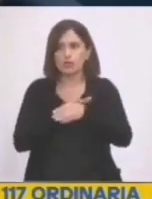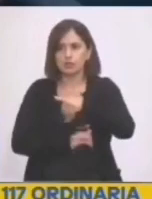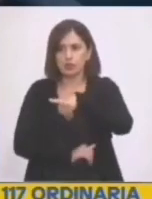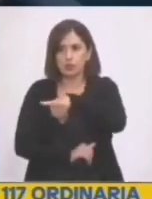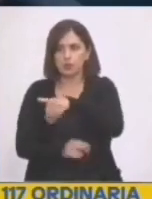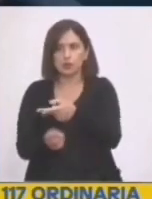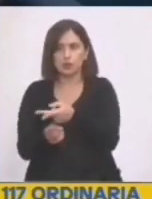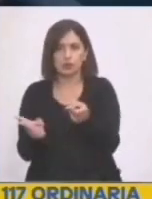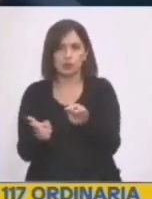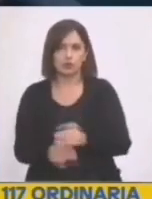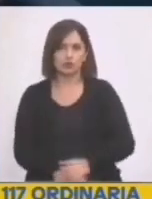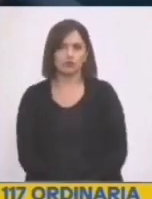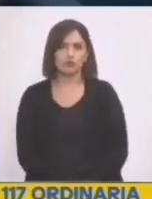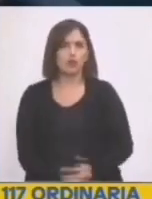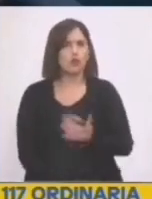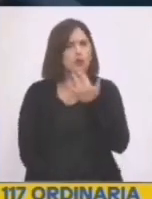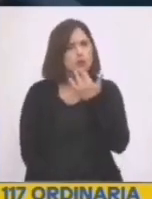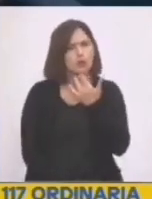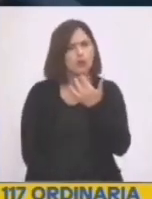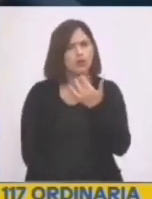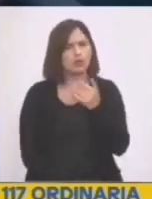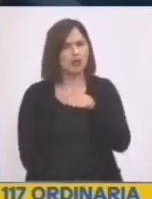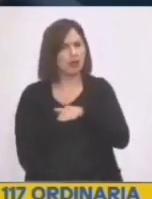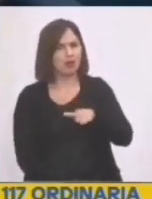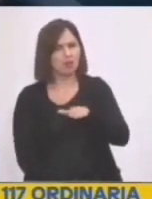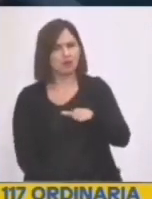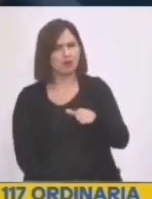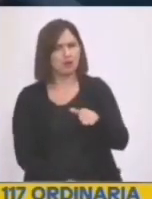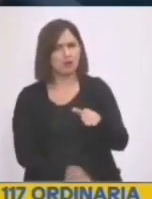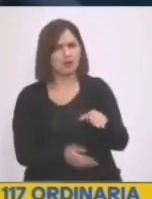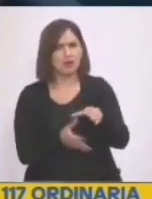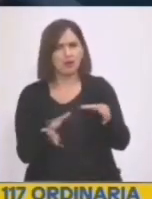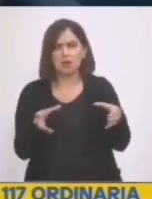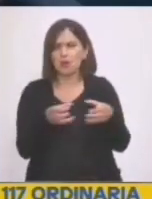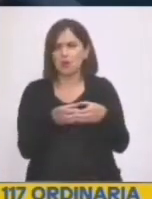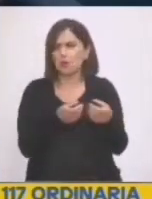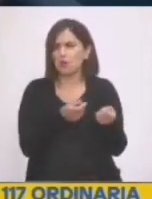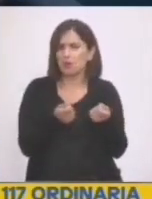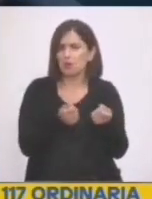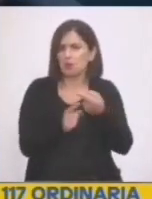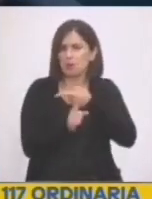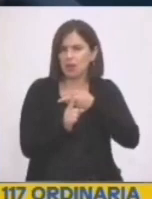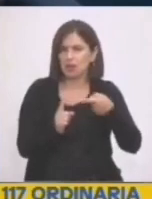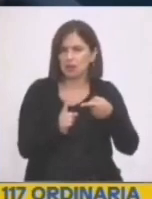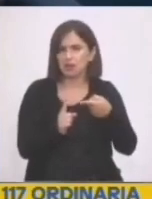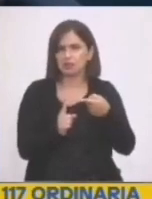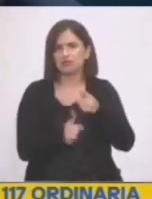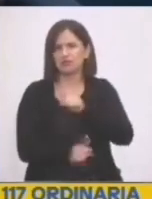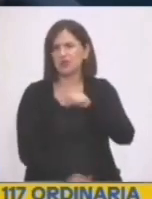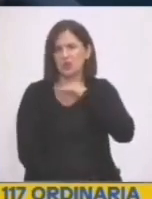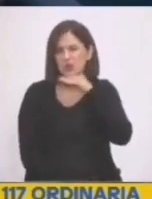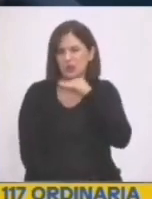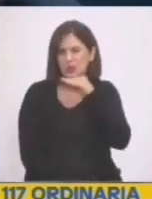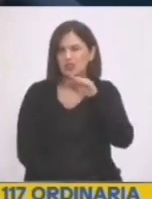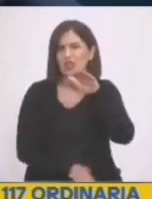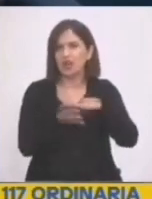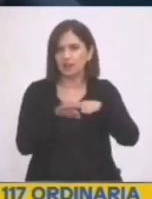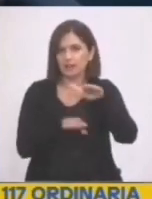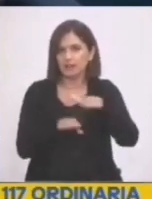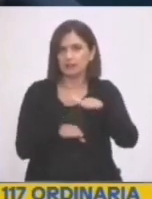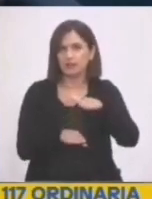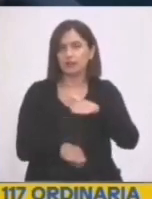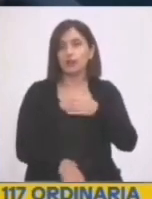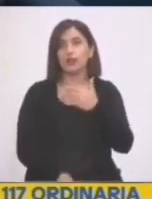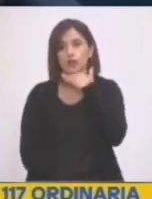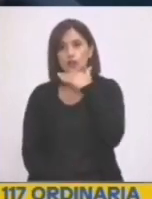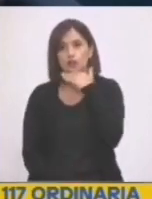público porque la gente de clase media para arriba no usa el transporte público lo usará esporádicamente los que deben usar